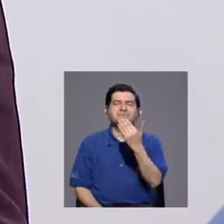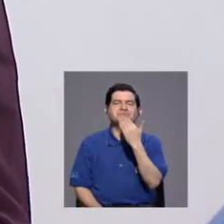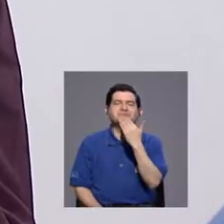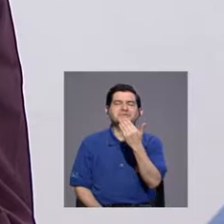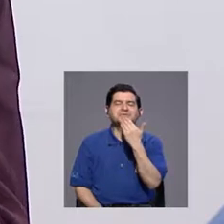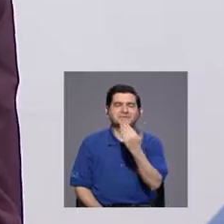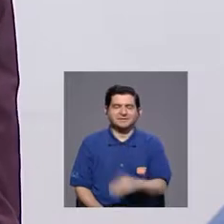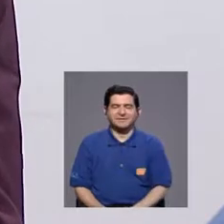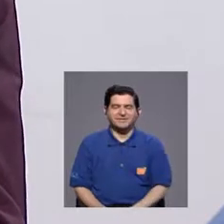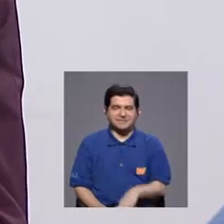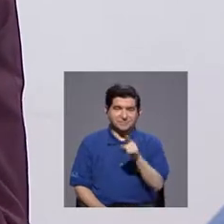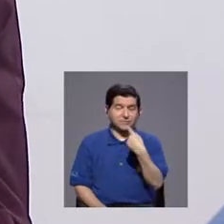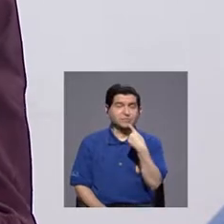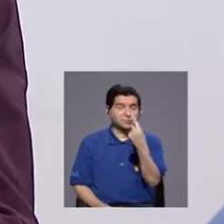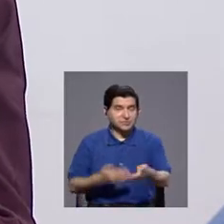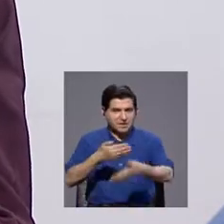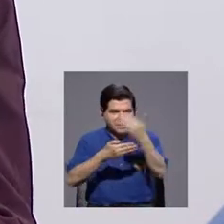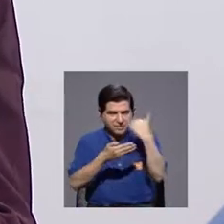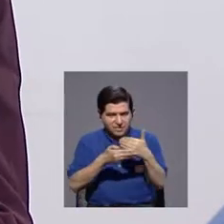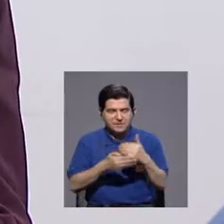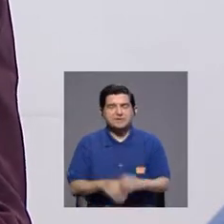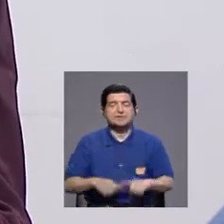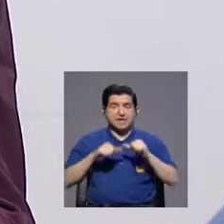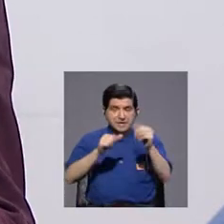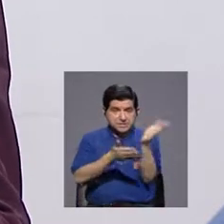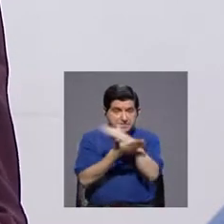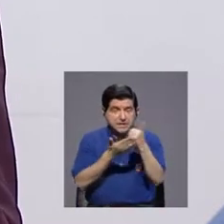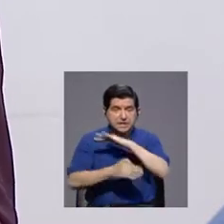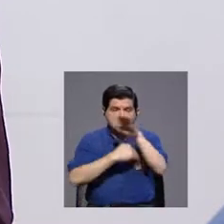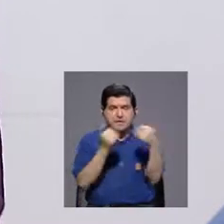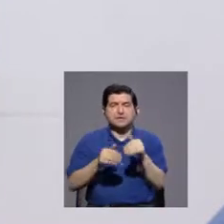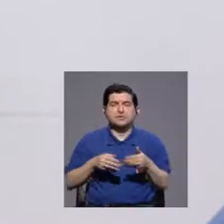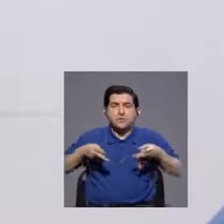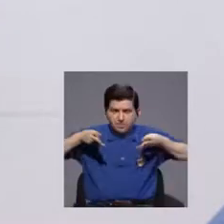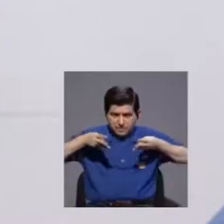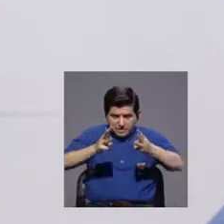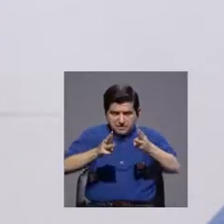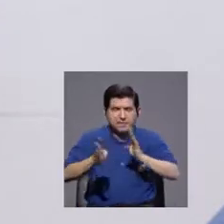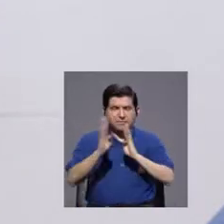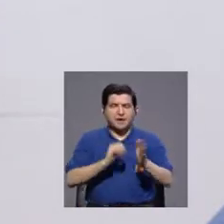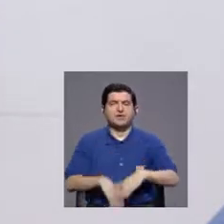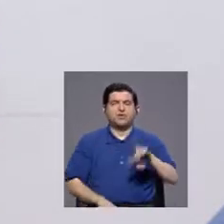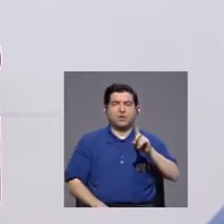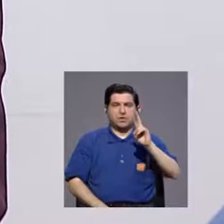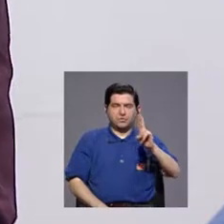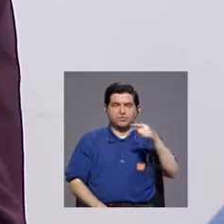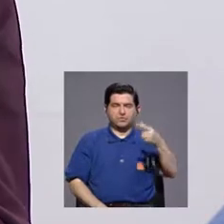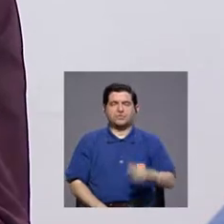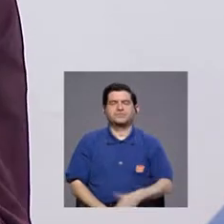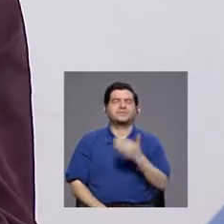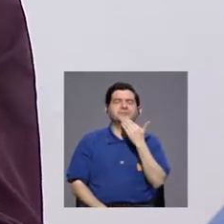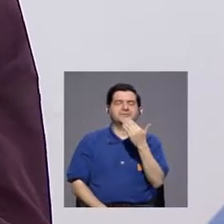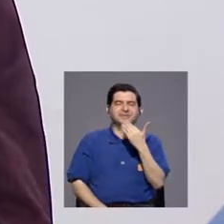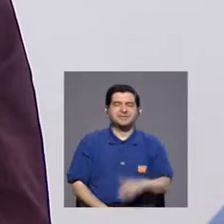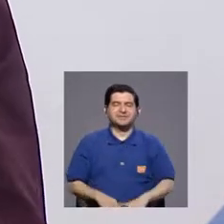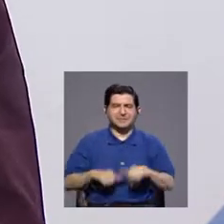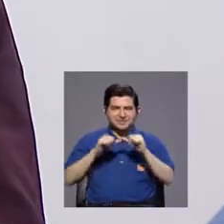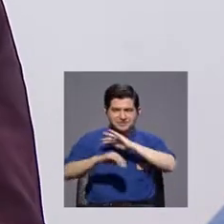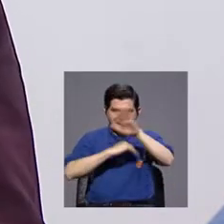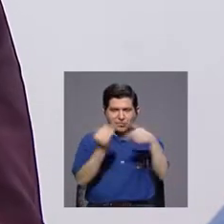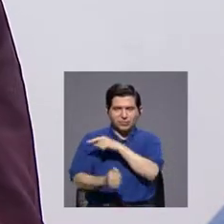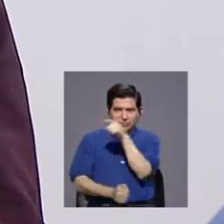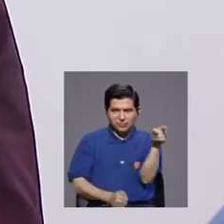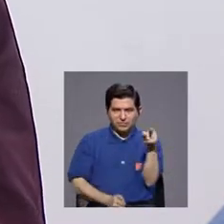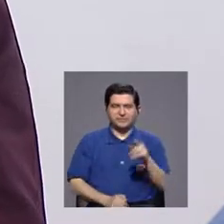rafael tal y como usted lo indicó en el siguiente segmento vamos a hablar de toda la parte metodológica cuál doctor gatica ya regresamos con